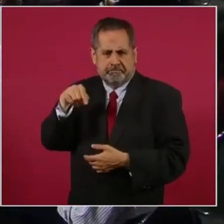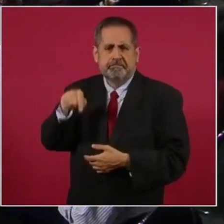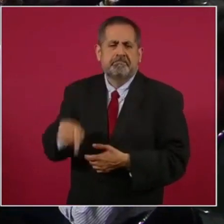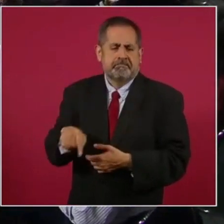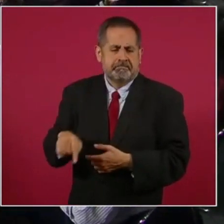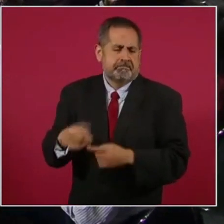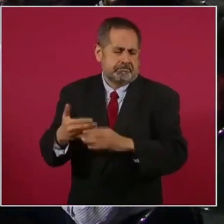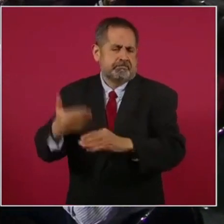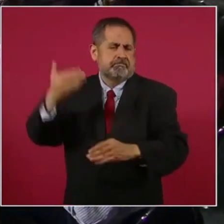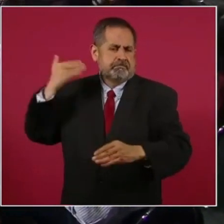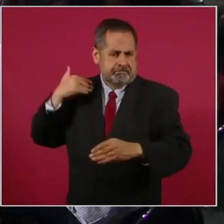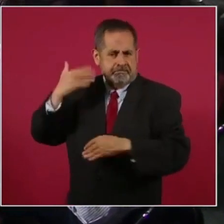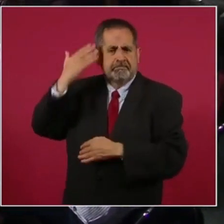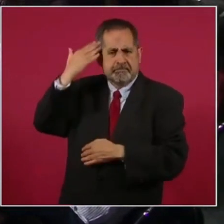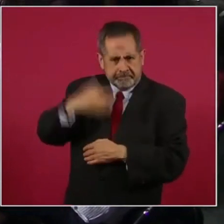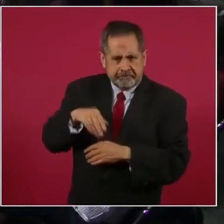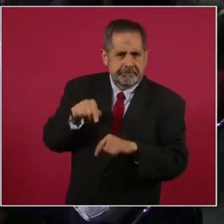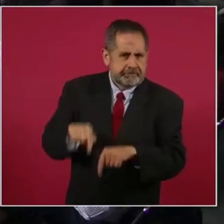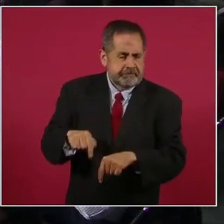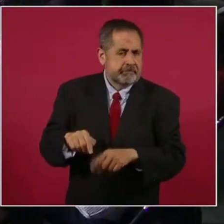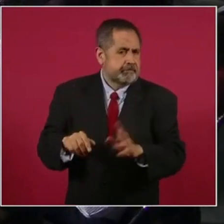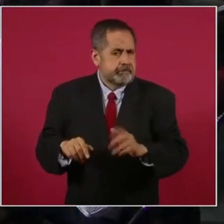de tiempo atrás,